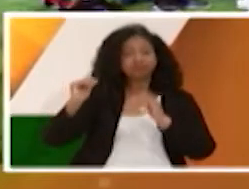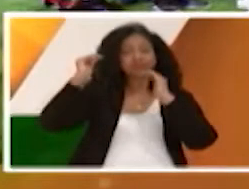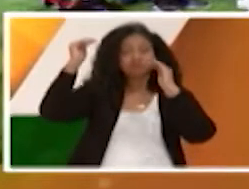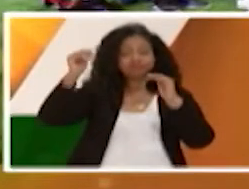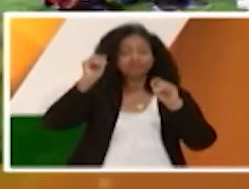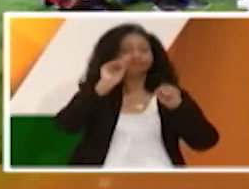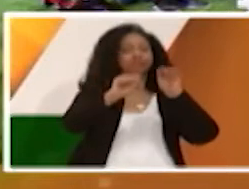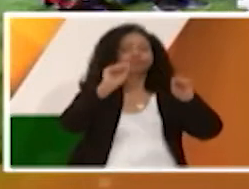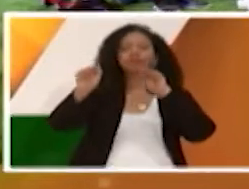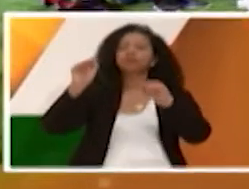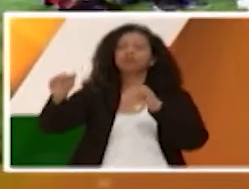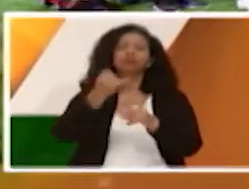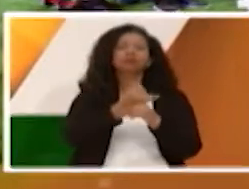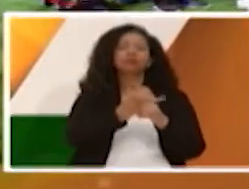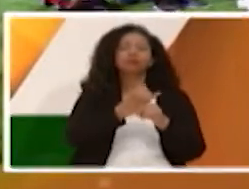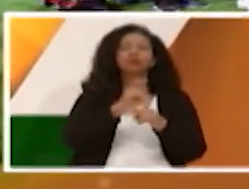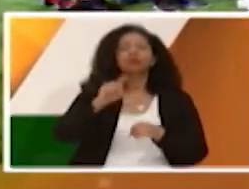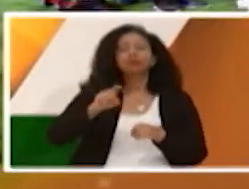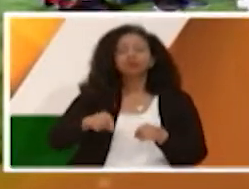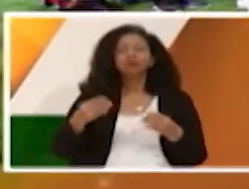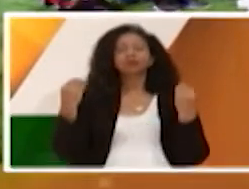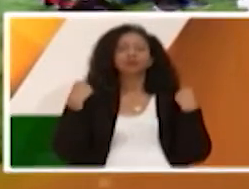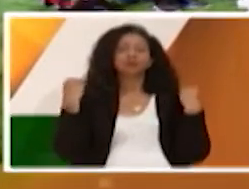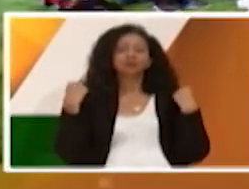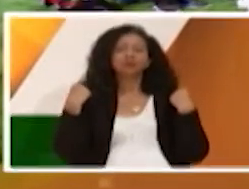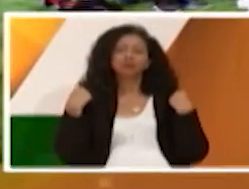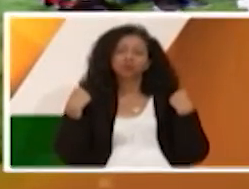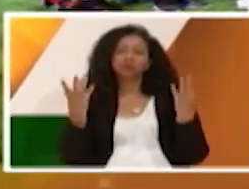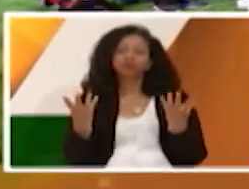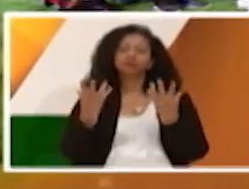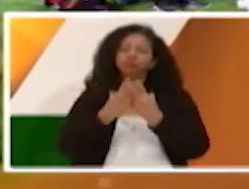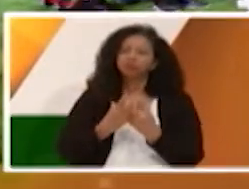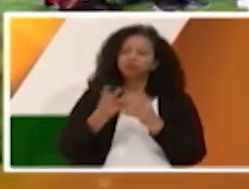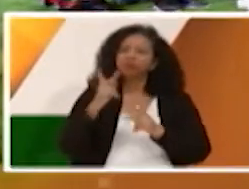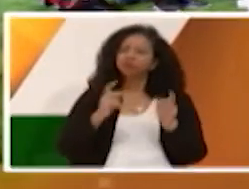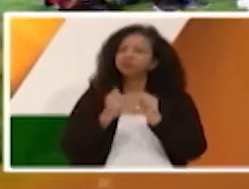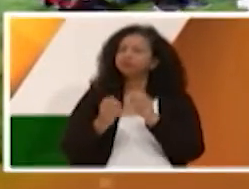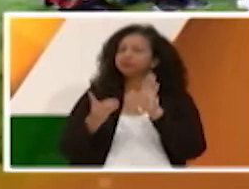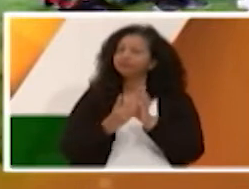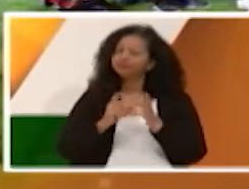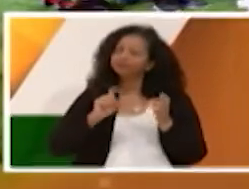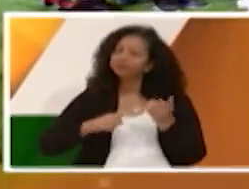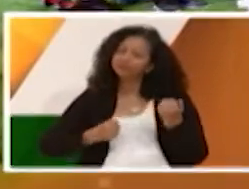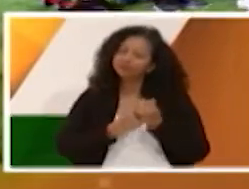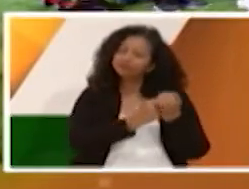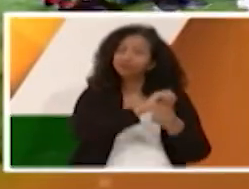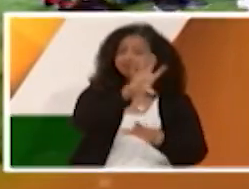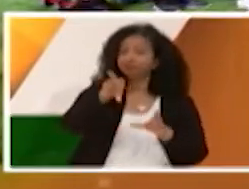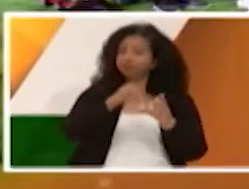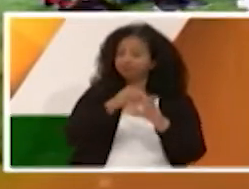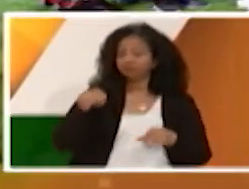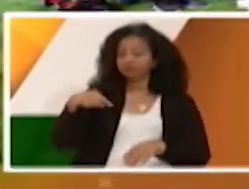que apoyemos el deporte adaptado, que apoyemos a las personas con discapacidad, porque la inclusión es de todos. Y eso